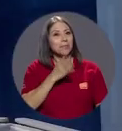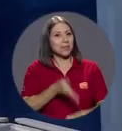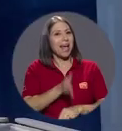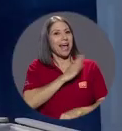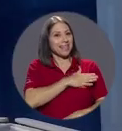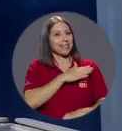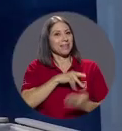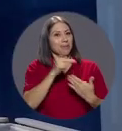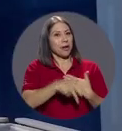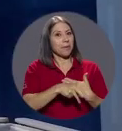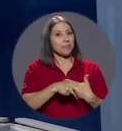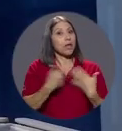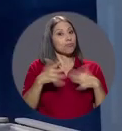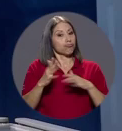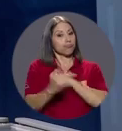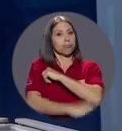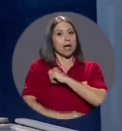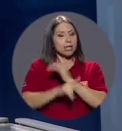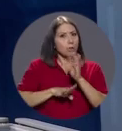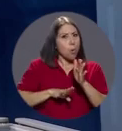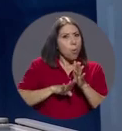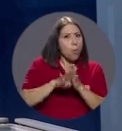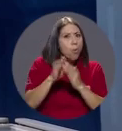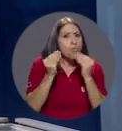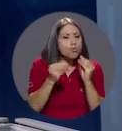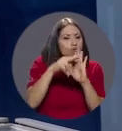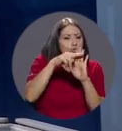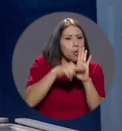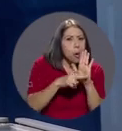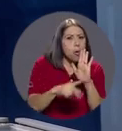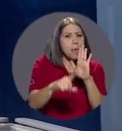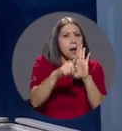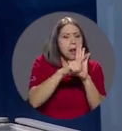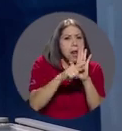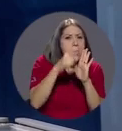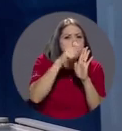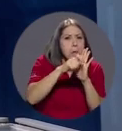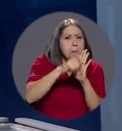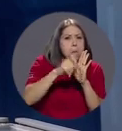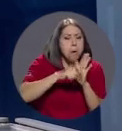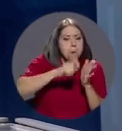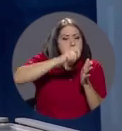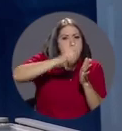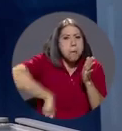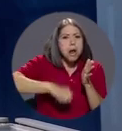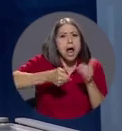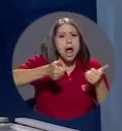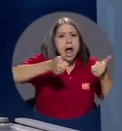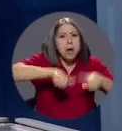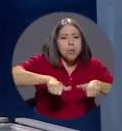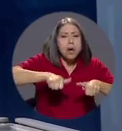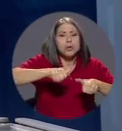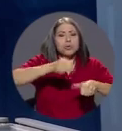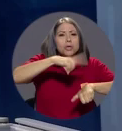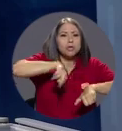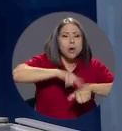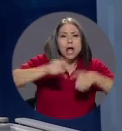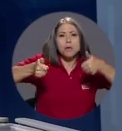eso antes del programa, que el país ha avanzado muchísimo en normativa, en asumir compromisos nacionales e